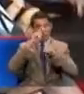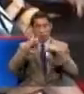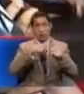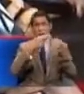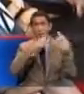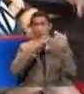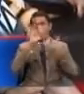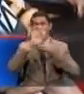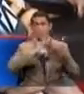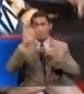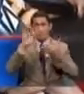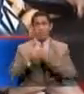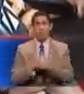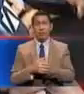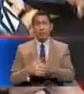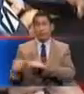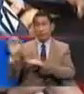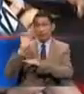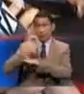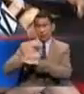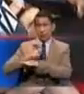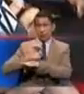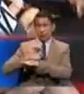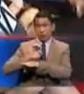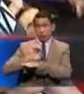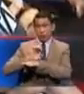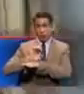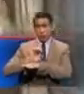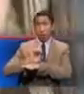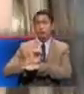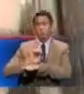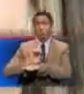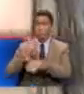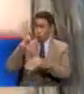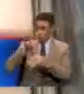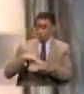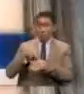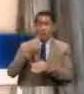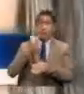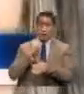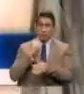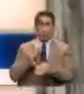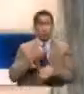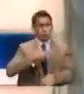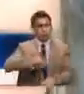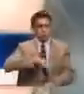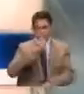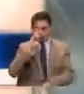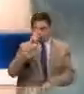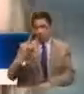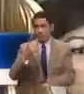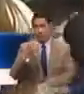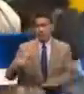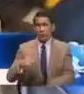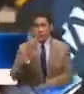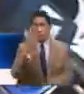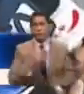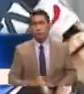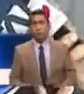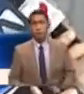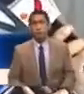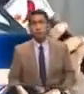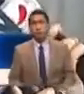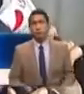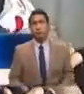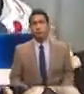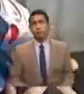La voluntad del pueblo en las urnas va a ser respetada en la Asamblea Nacional. ¿Esos proyectos están listos, legisladora? El presidente